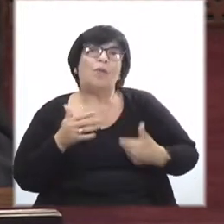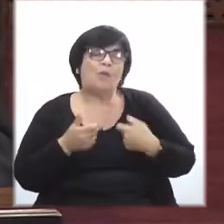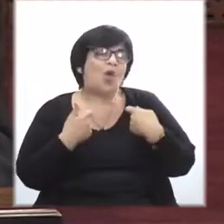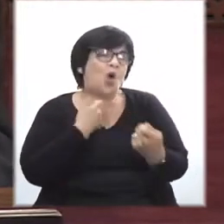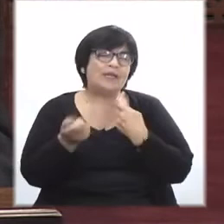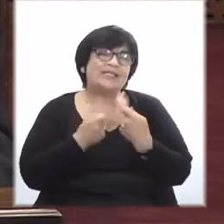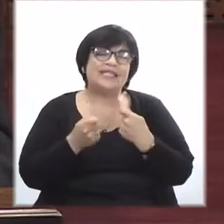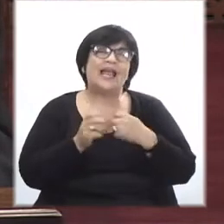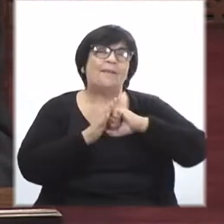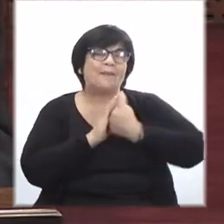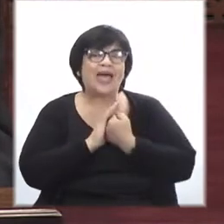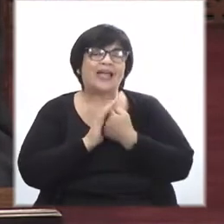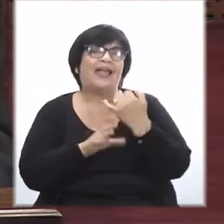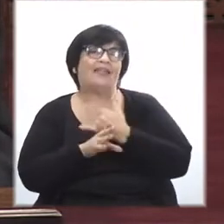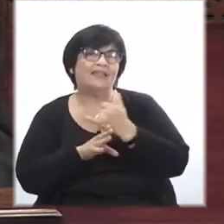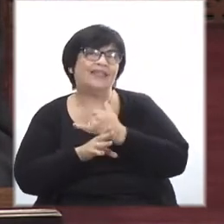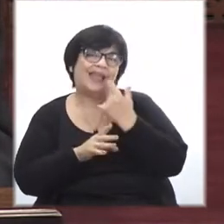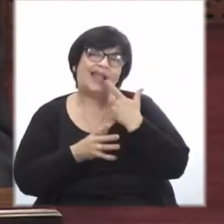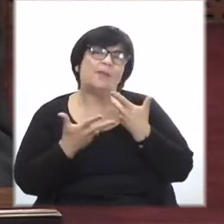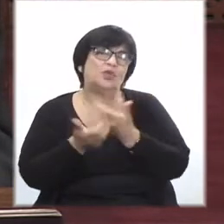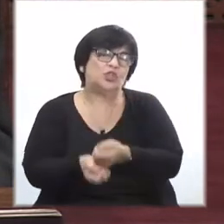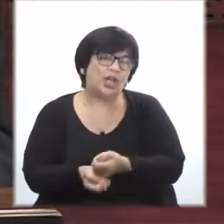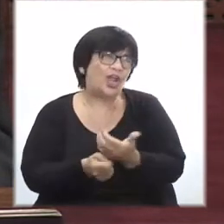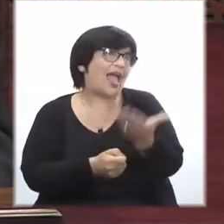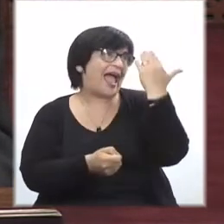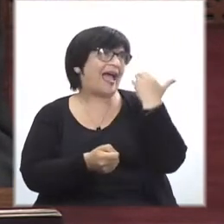industrial y bancaria que impulsaron políticas de gobiernos